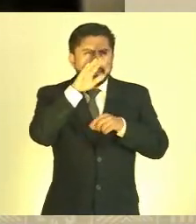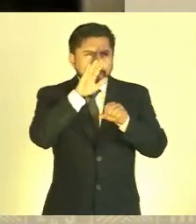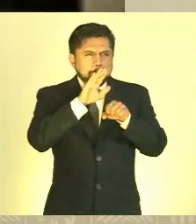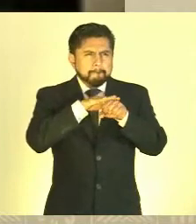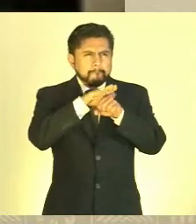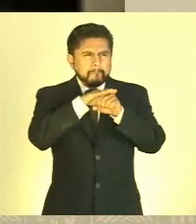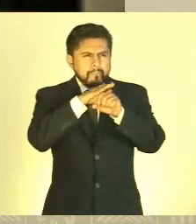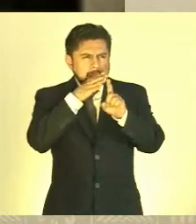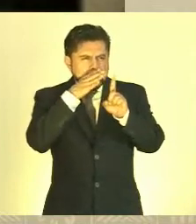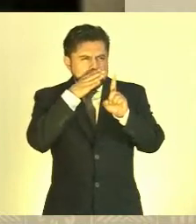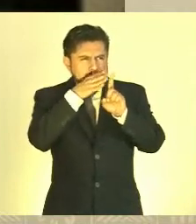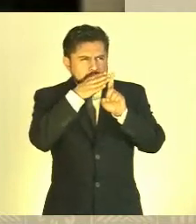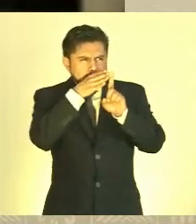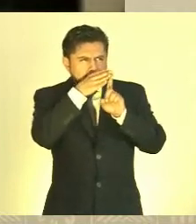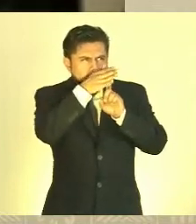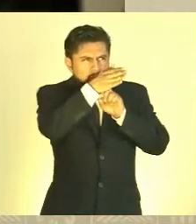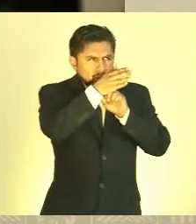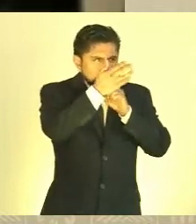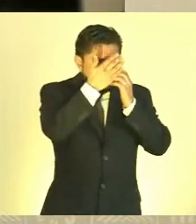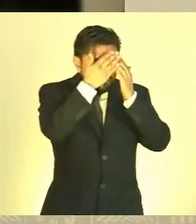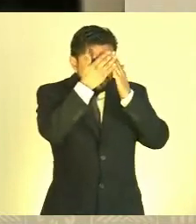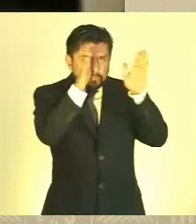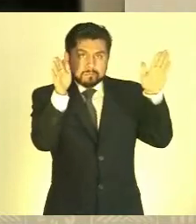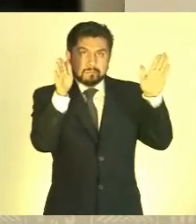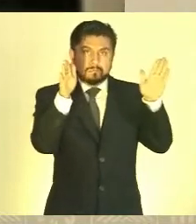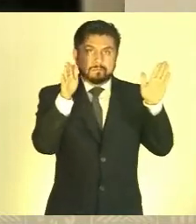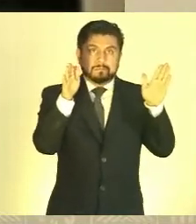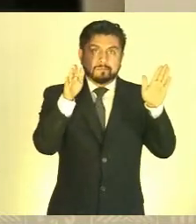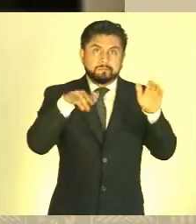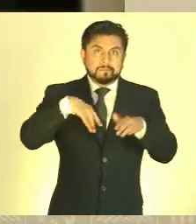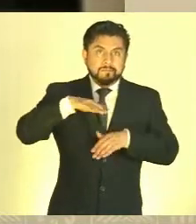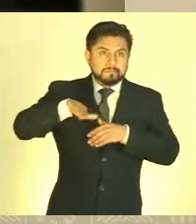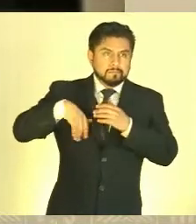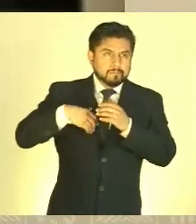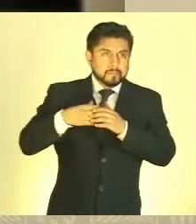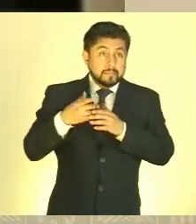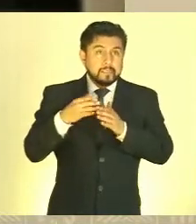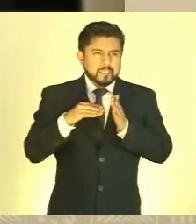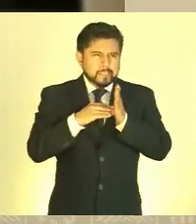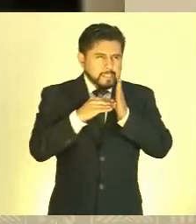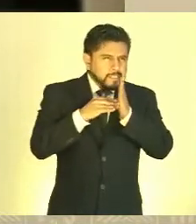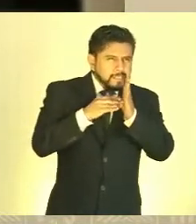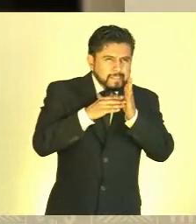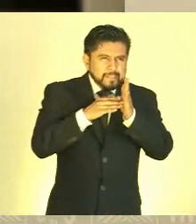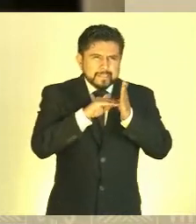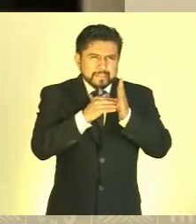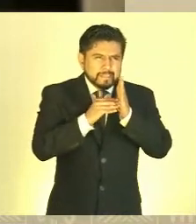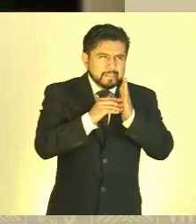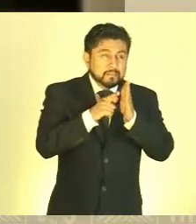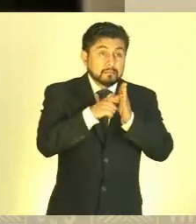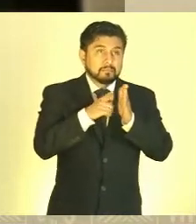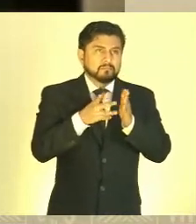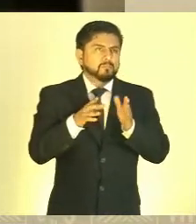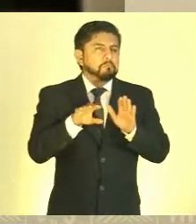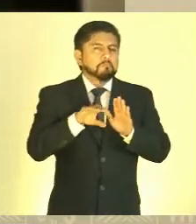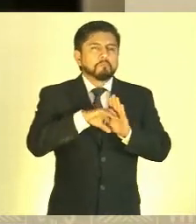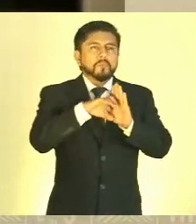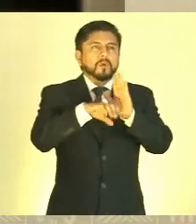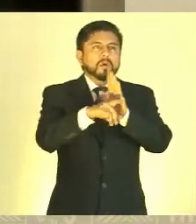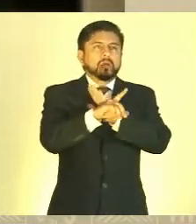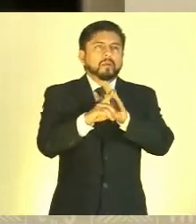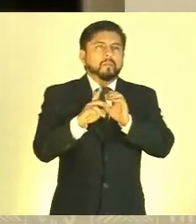¿no? La ciencia es la que nos dijo, ¿no?, que el mundo, la Tierra no es plana,